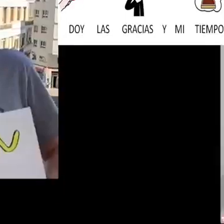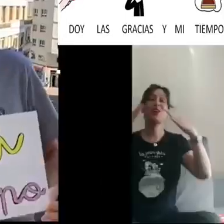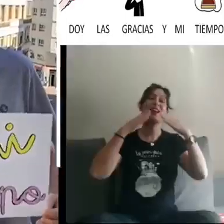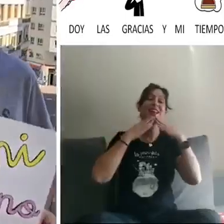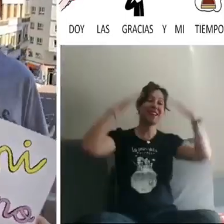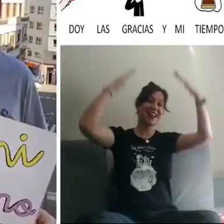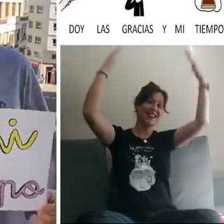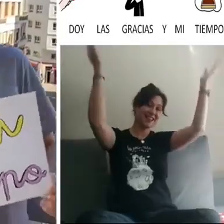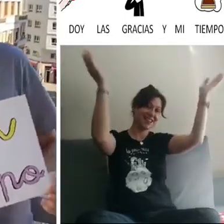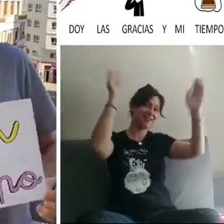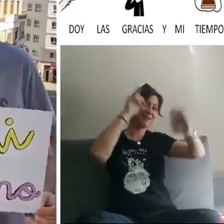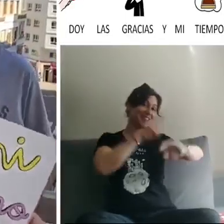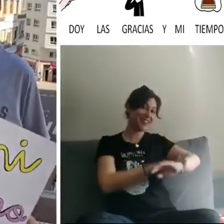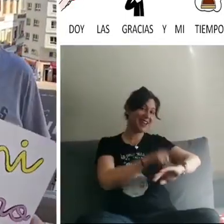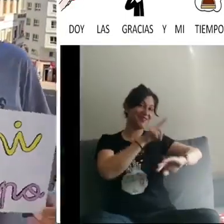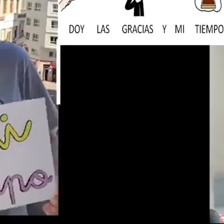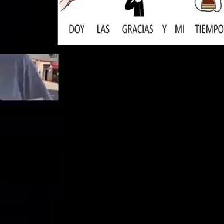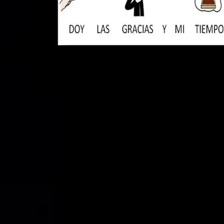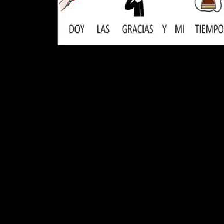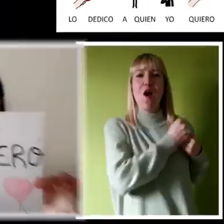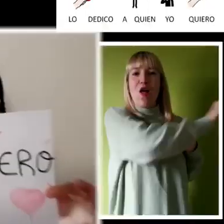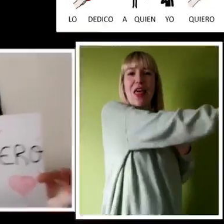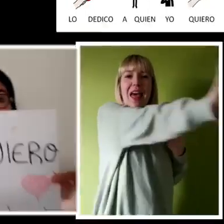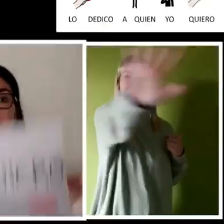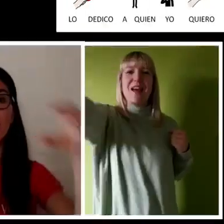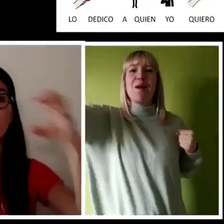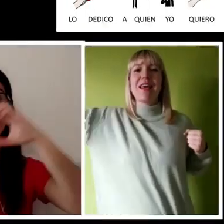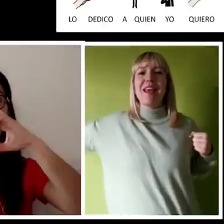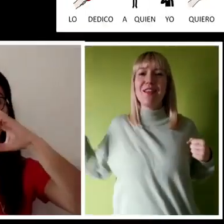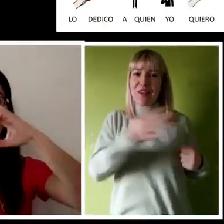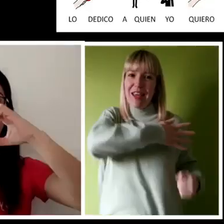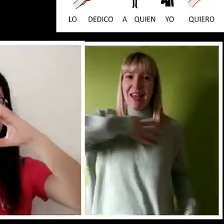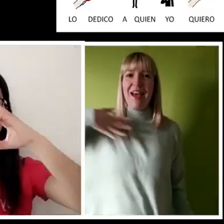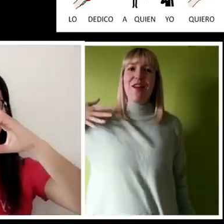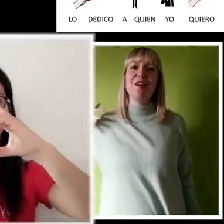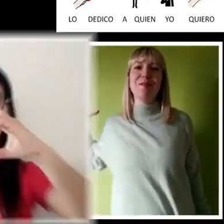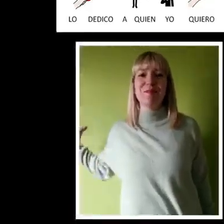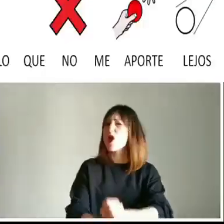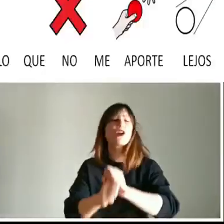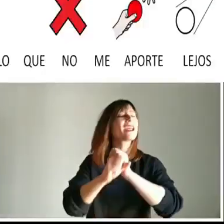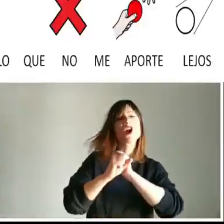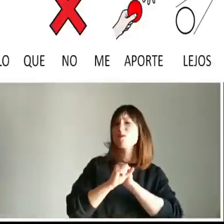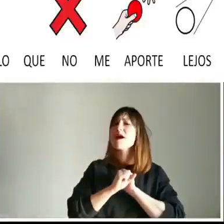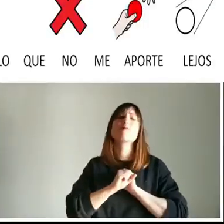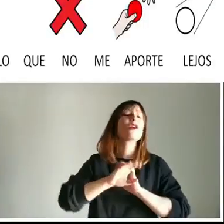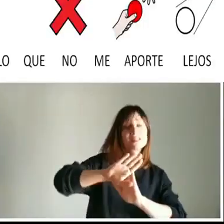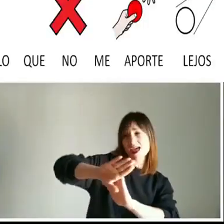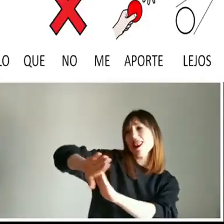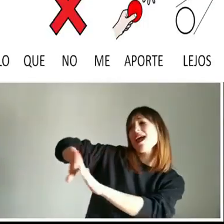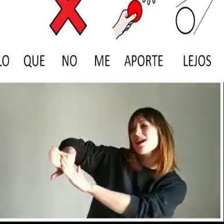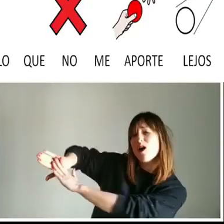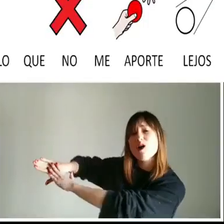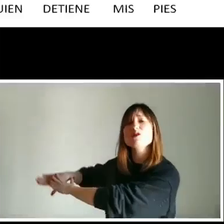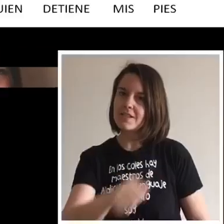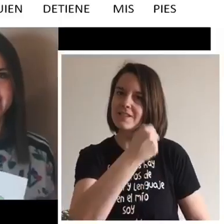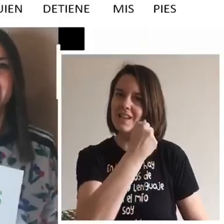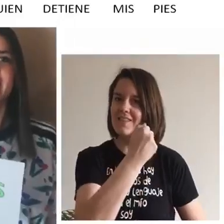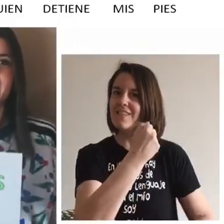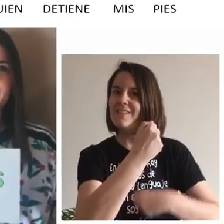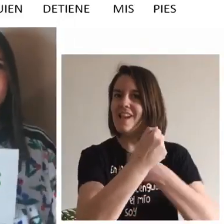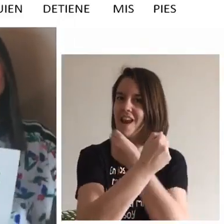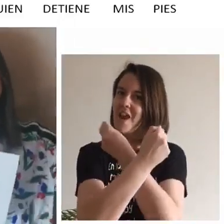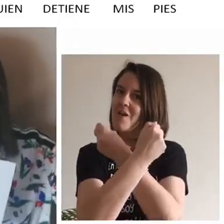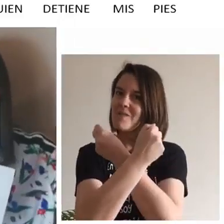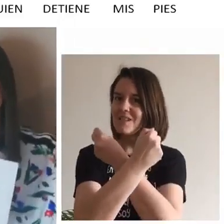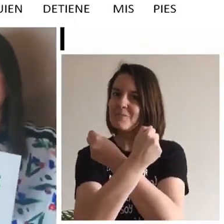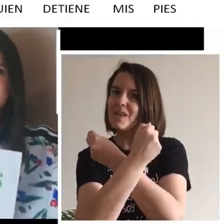cielo, doy las gracias y mi tiempo lo dedico a quien yo quiero. Lo que no me aporte lejos, si